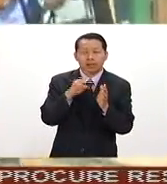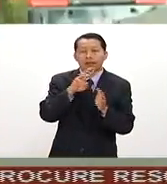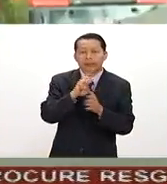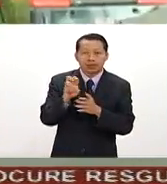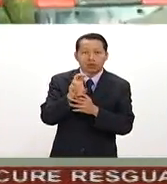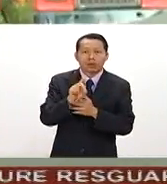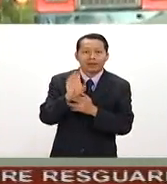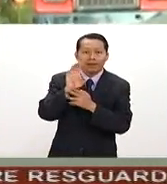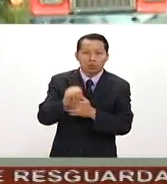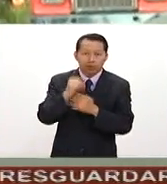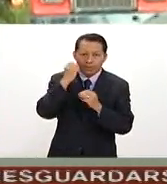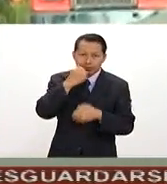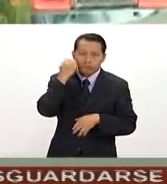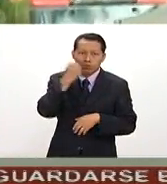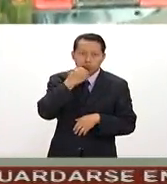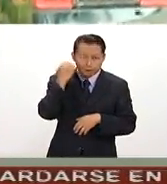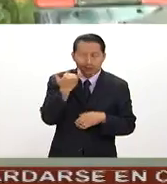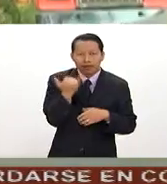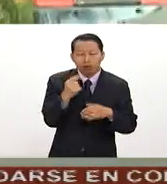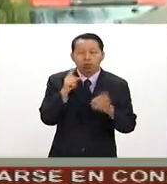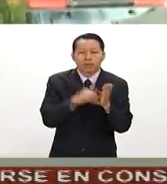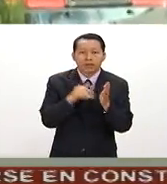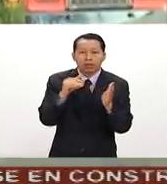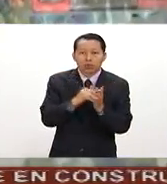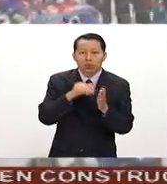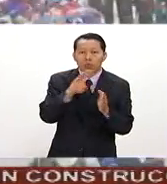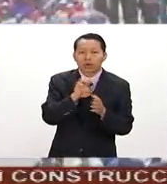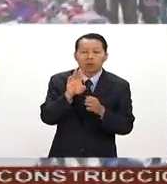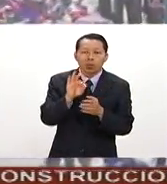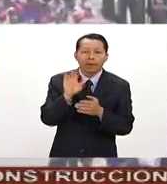1.600.339 centros escolares y